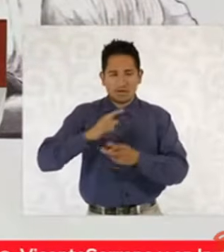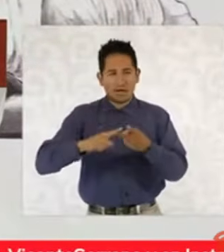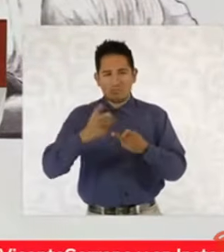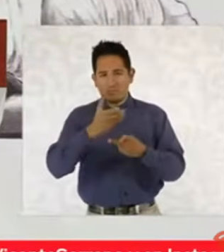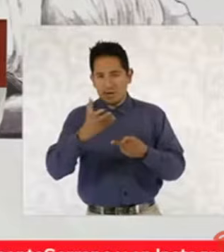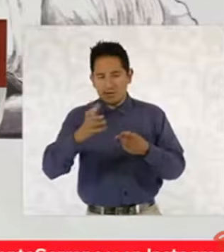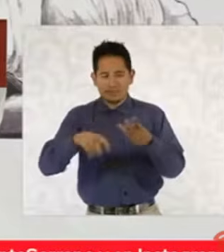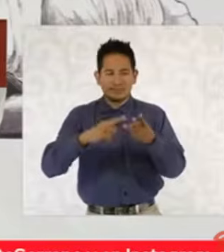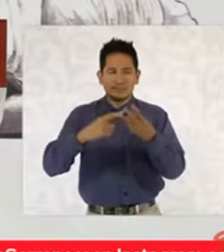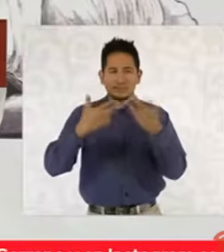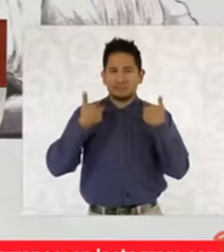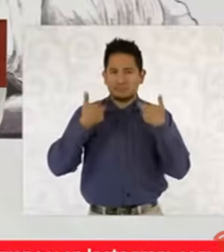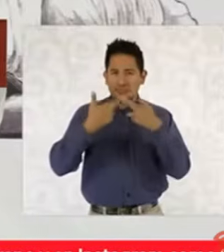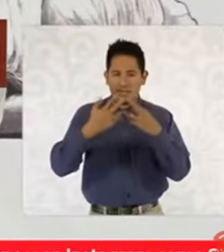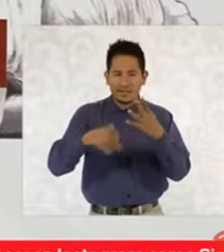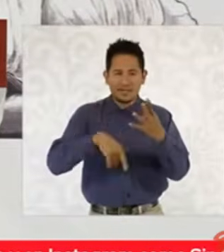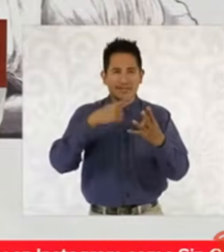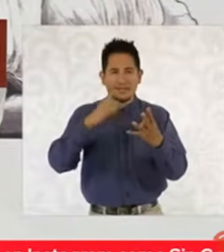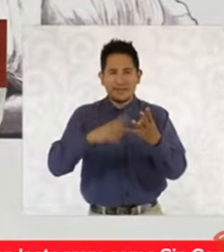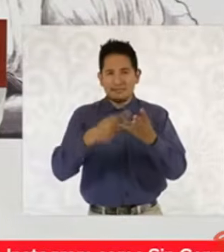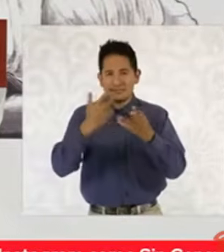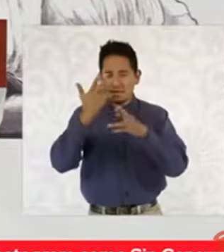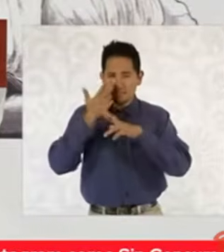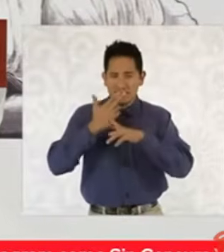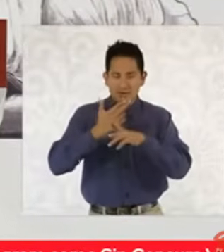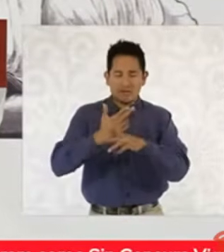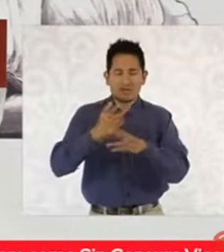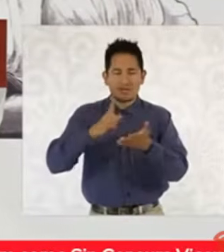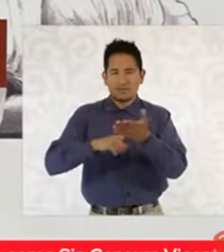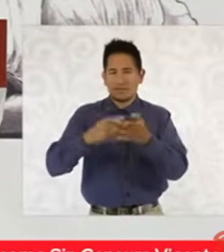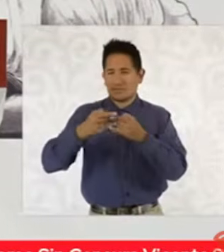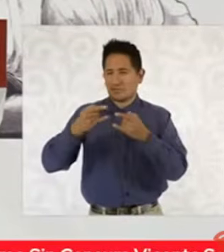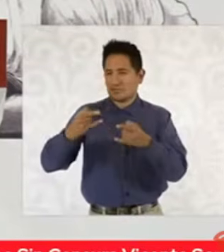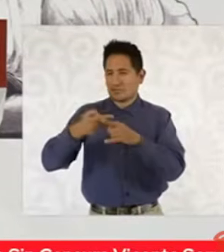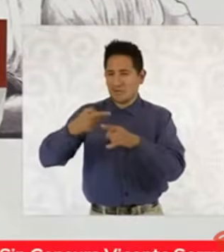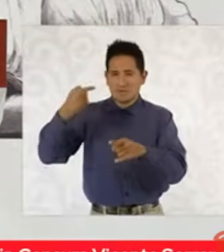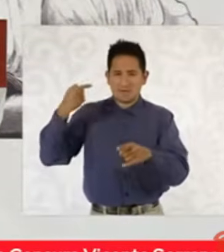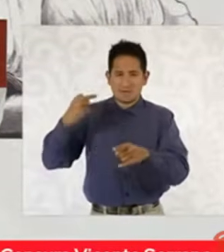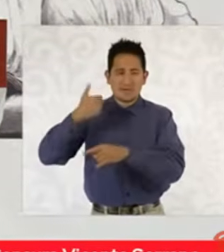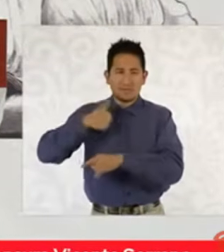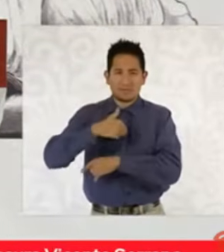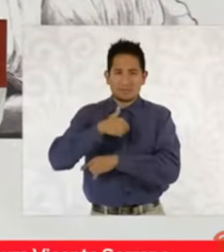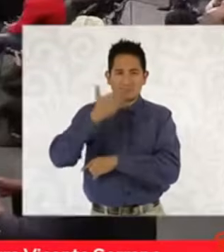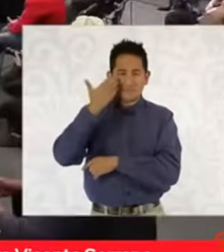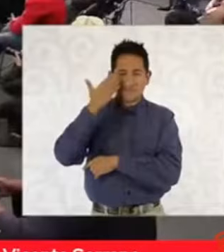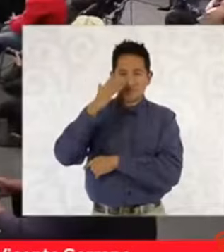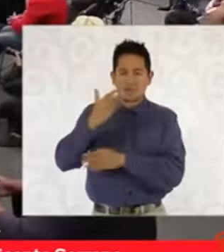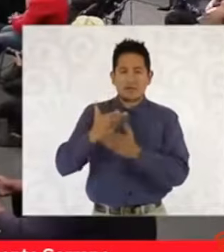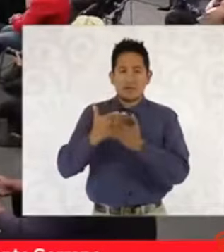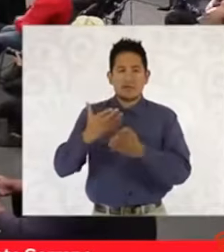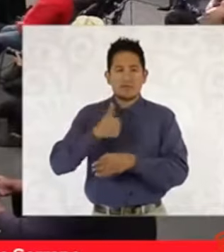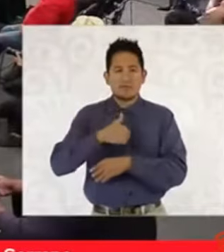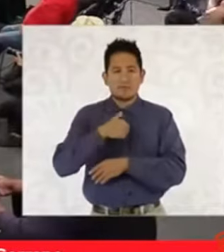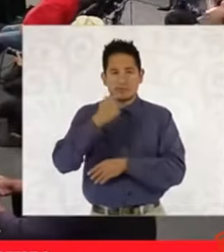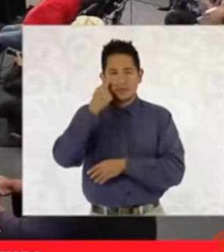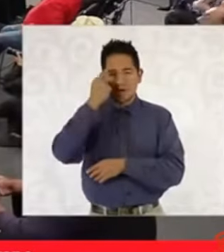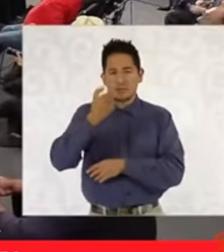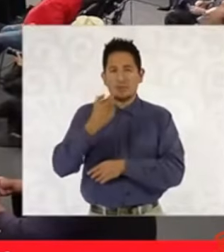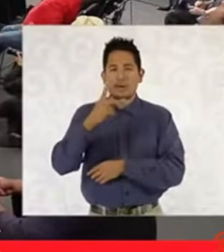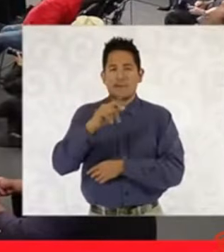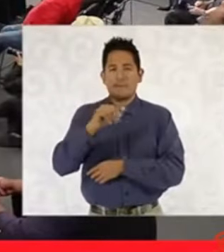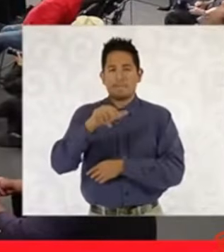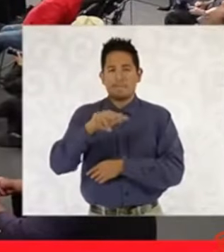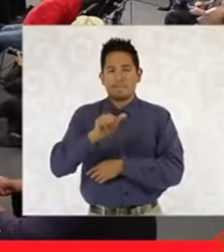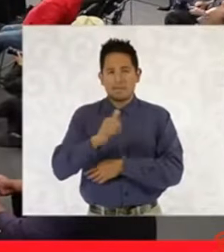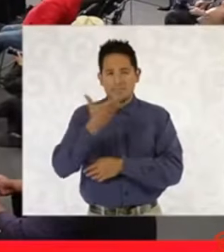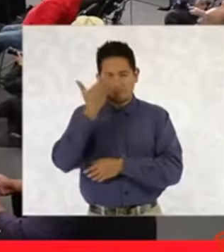campesina, maestra, heroínas desconocidas de nuestra historia. Conozcamos a la autora Palma Guillén Sánchez.